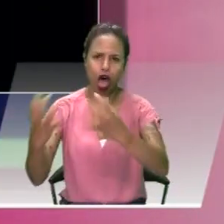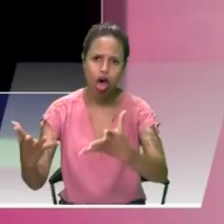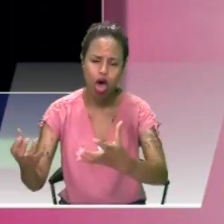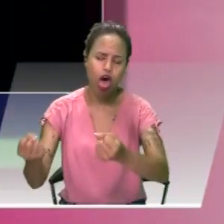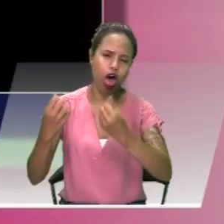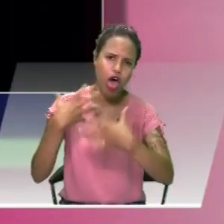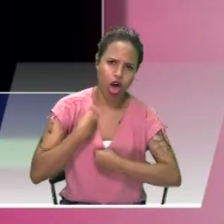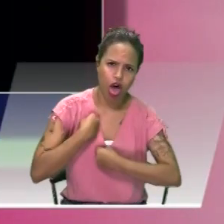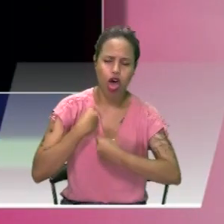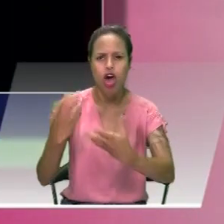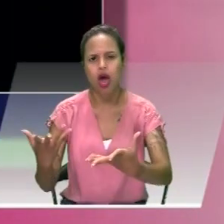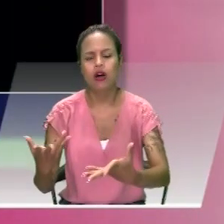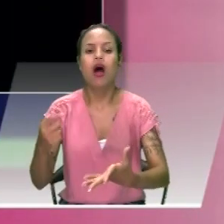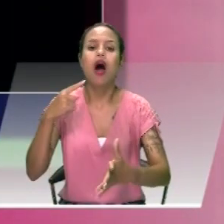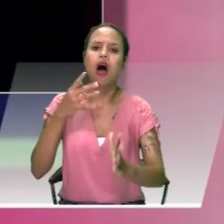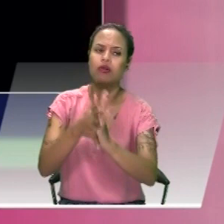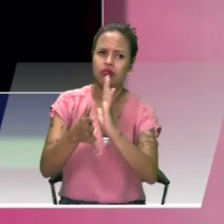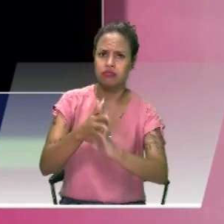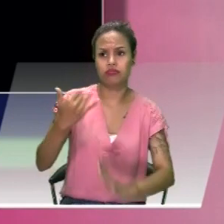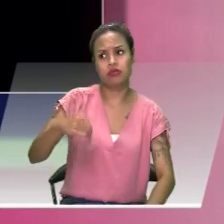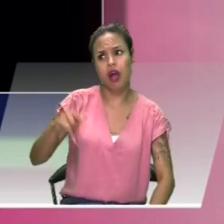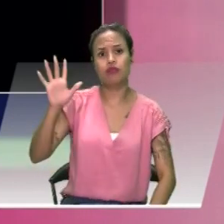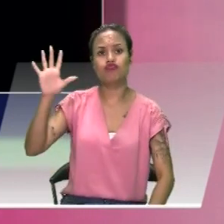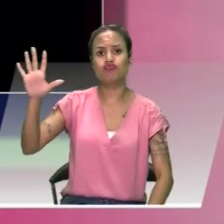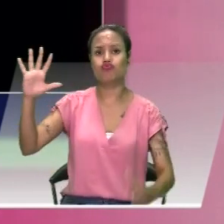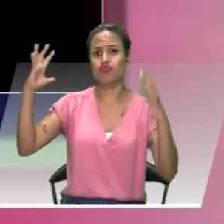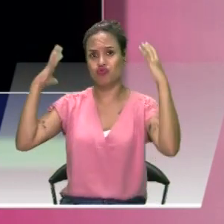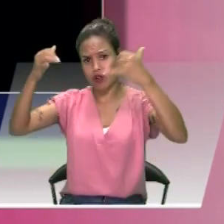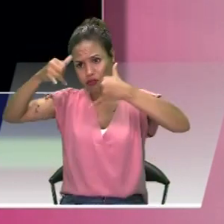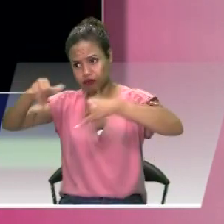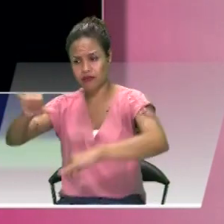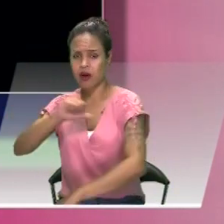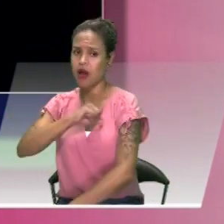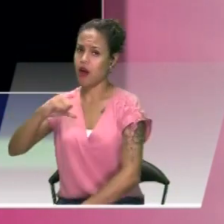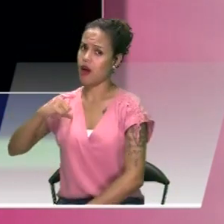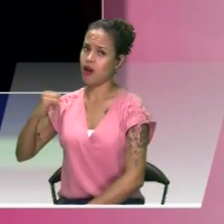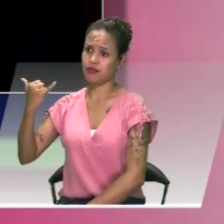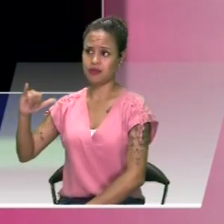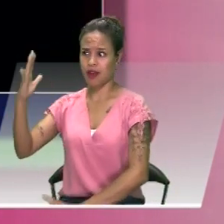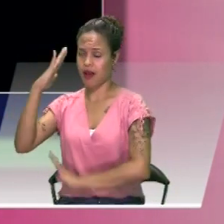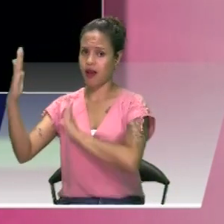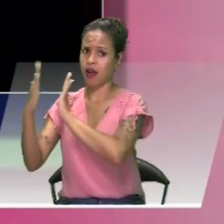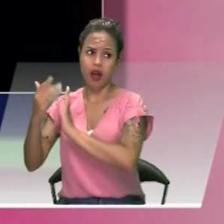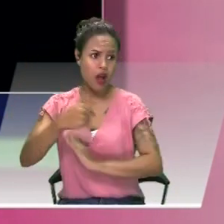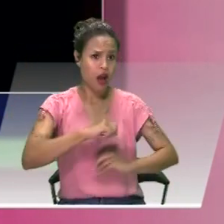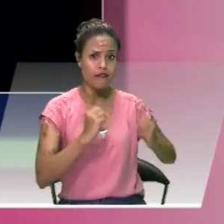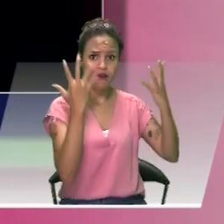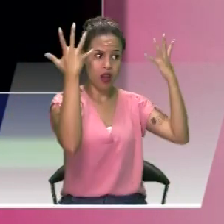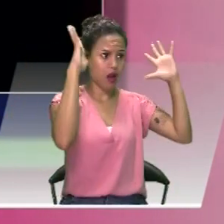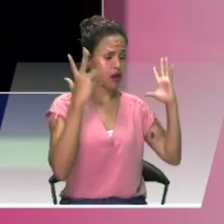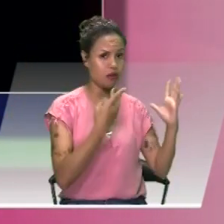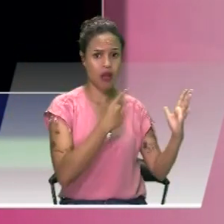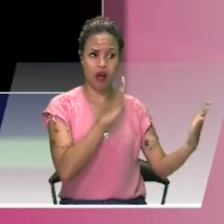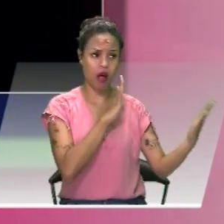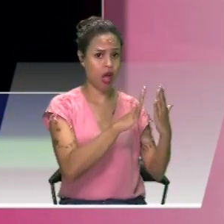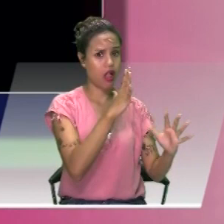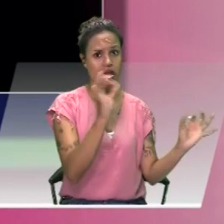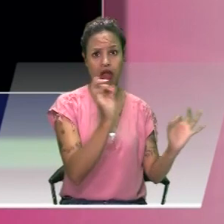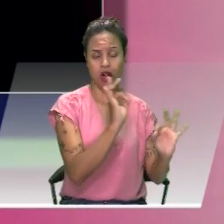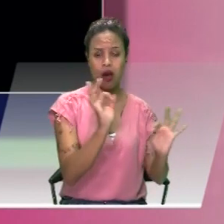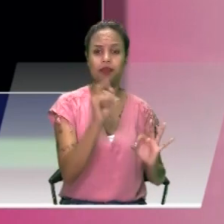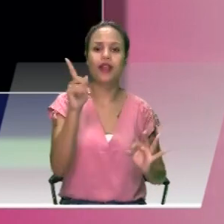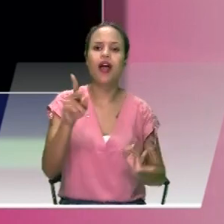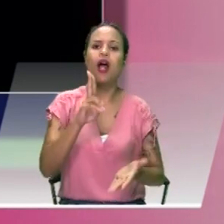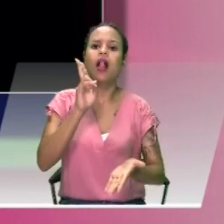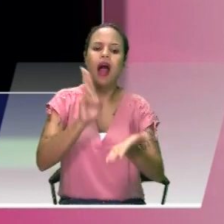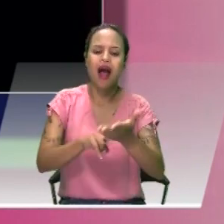un concierto privado en la Macarena y que no sostuvo acercamientos con nadie de la Feria de las Flores. Por medio de un comunicado, el